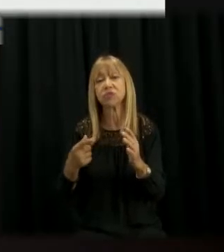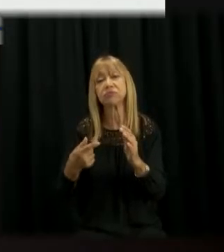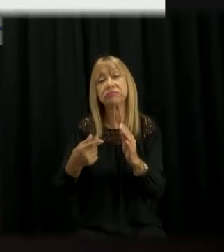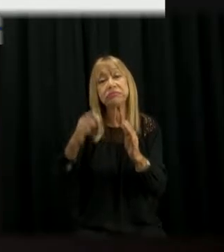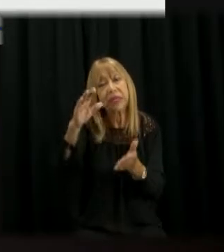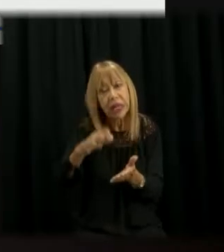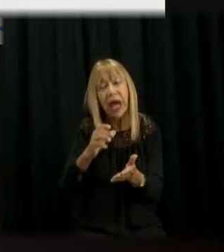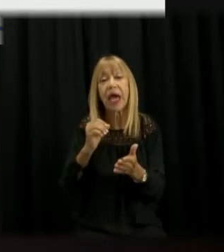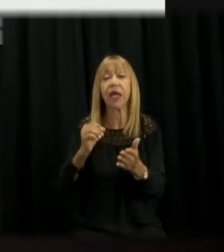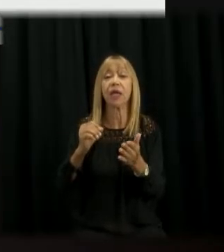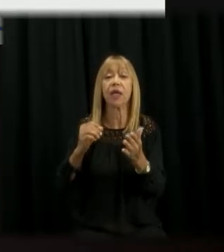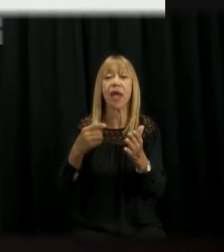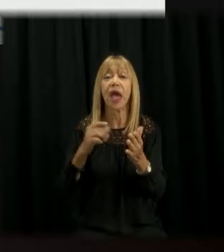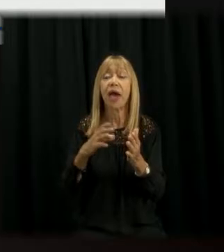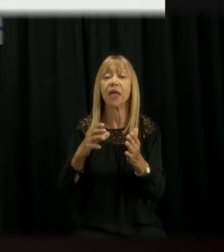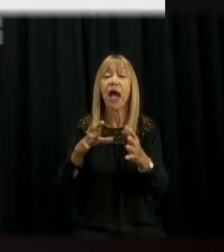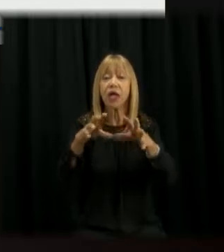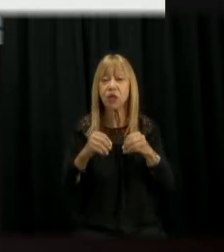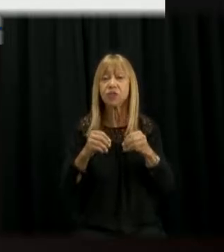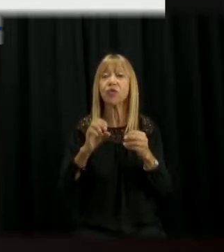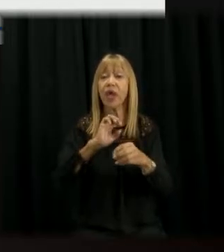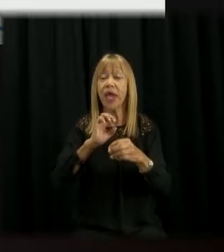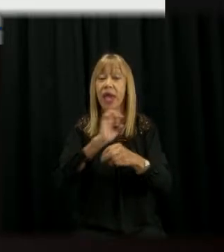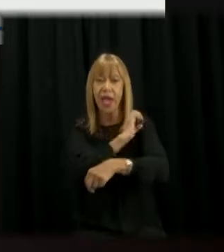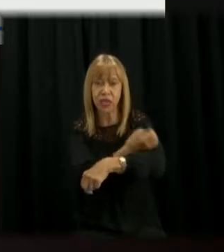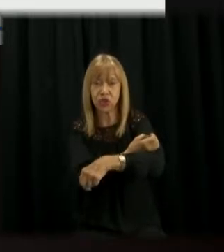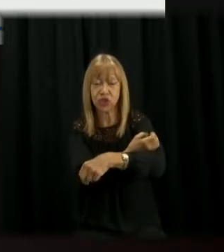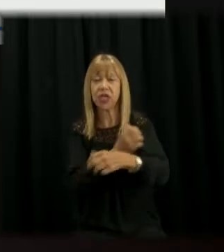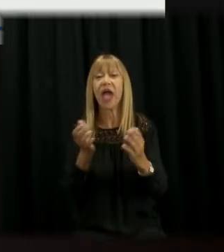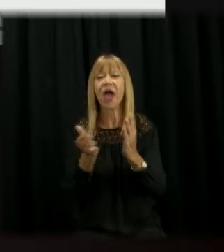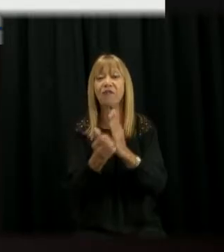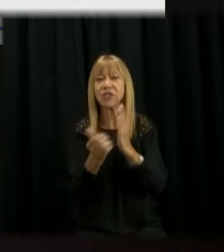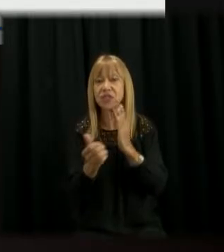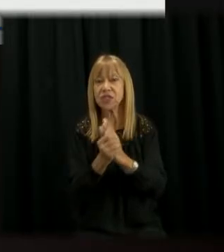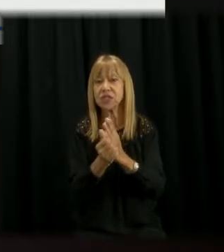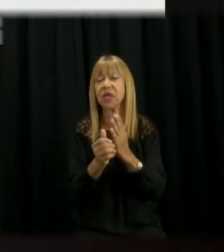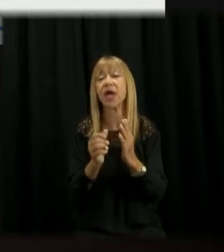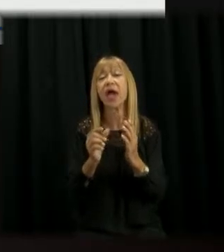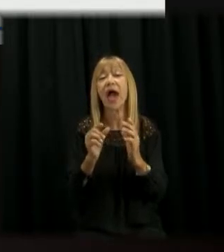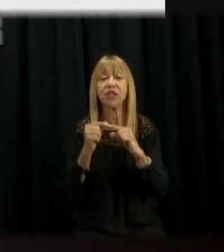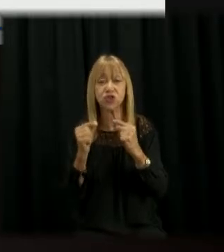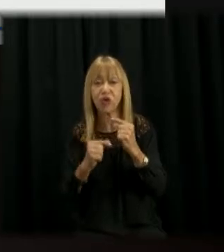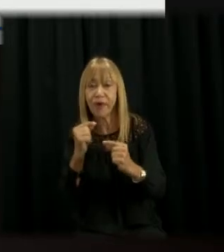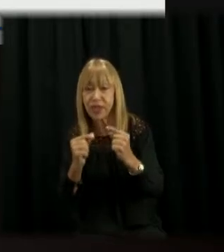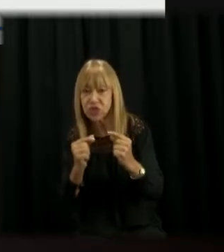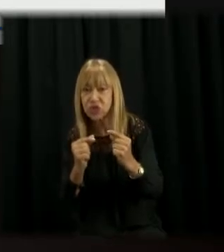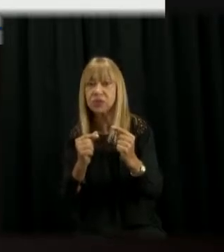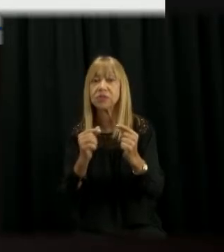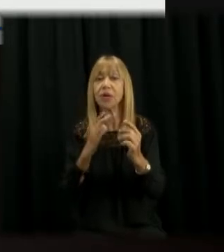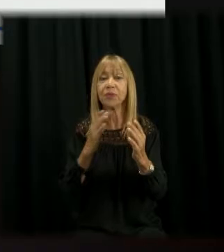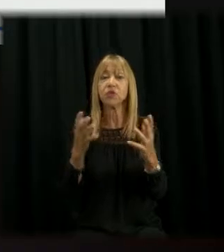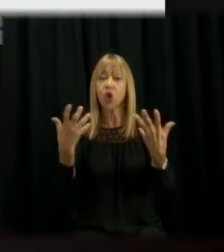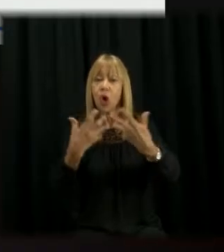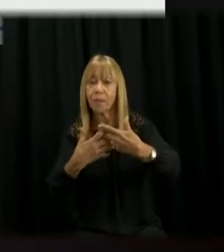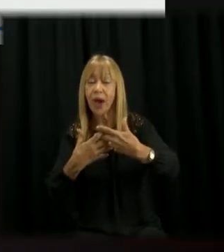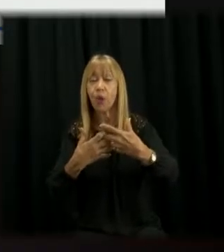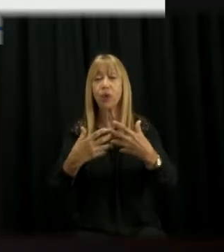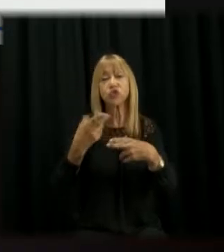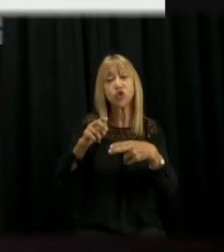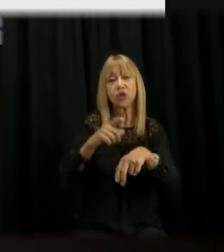da a la baja en población y por también eficiencia económica en energía, combinadas con